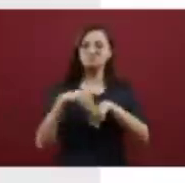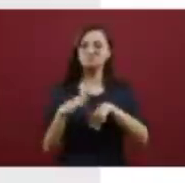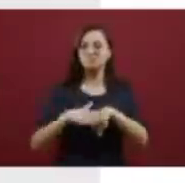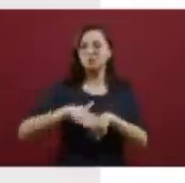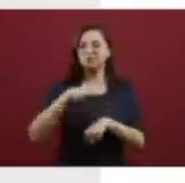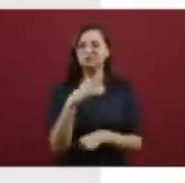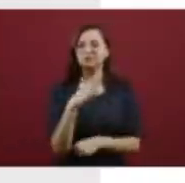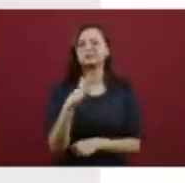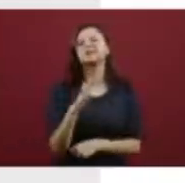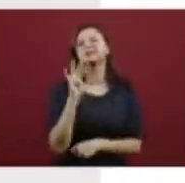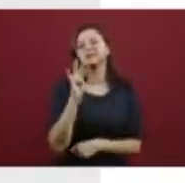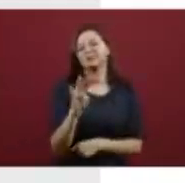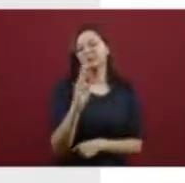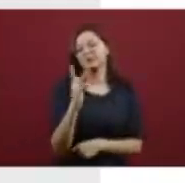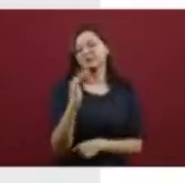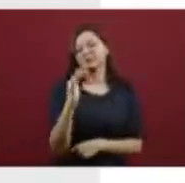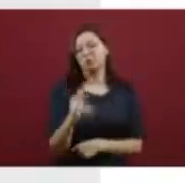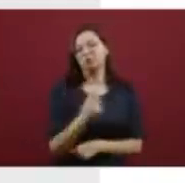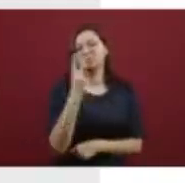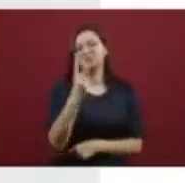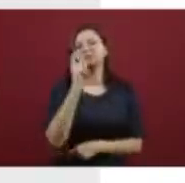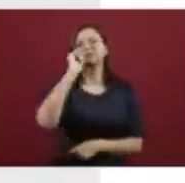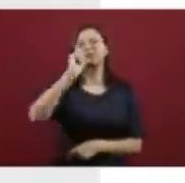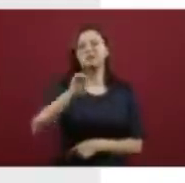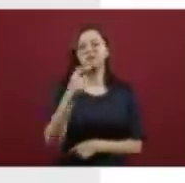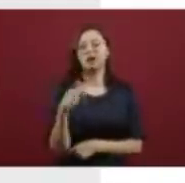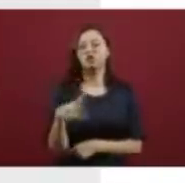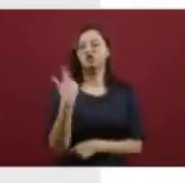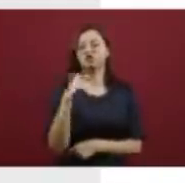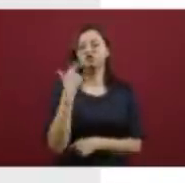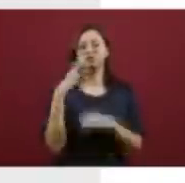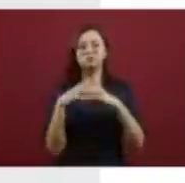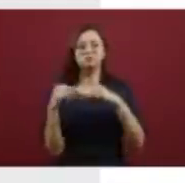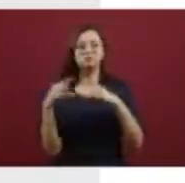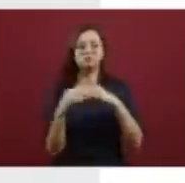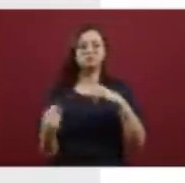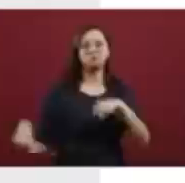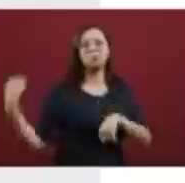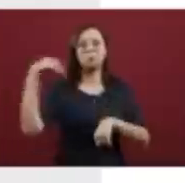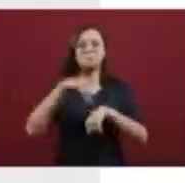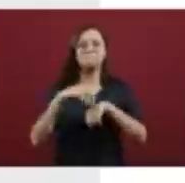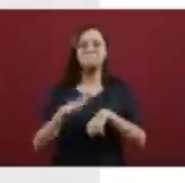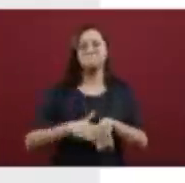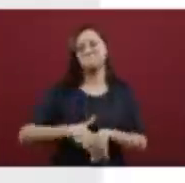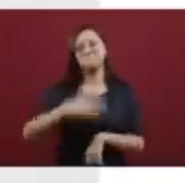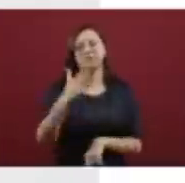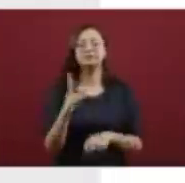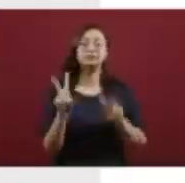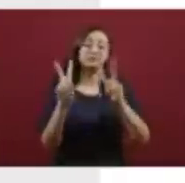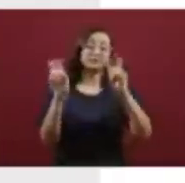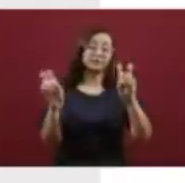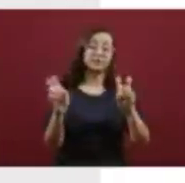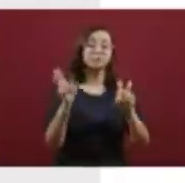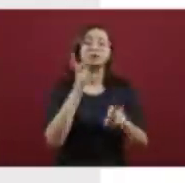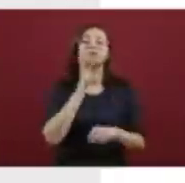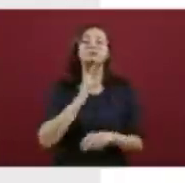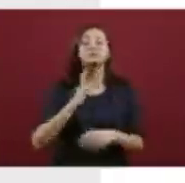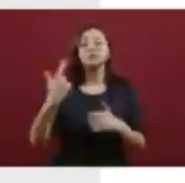19.52, esto es 12 centavos por encima, para el caso de la gasolina